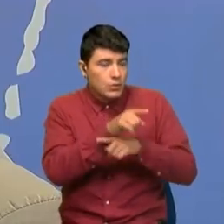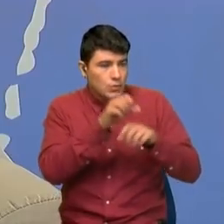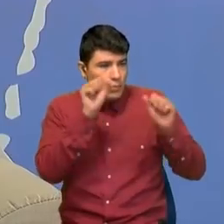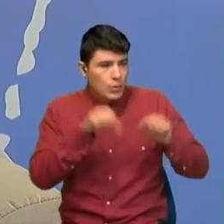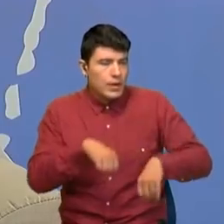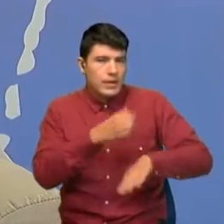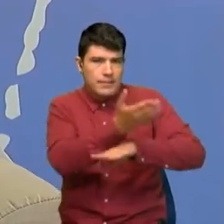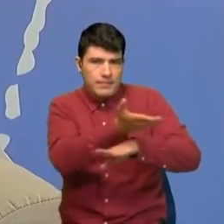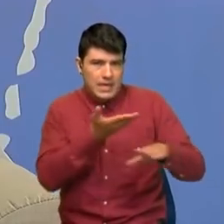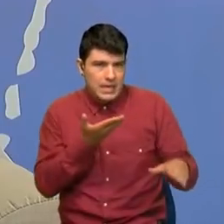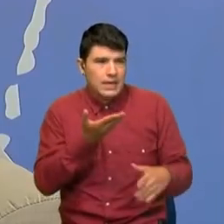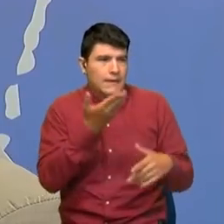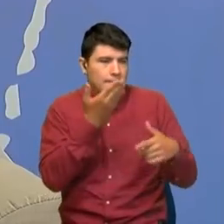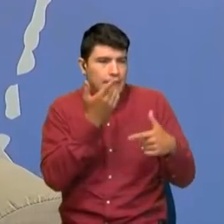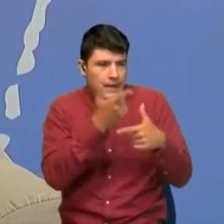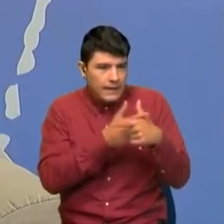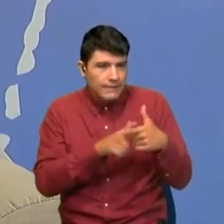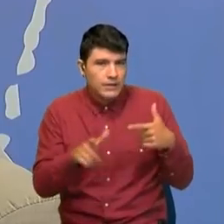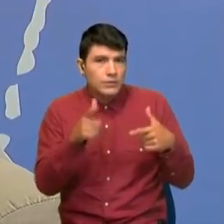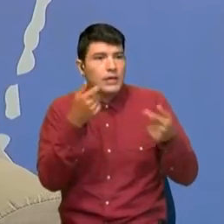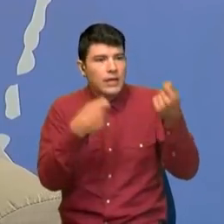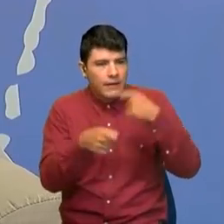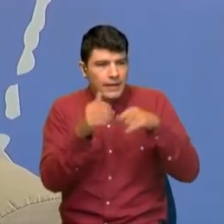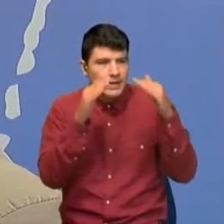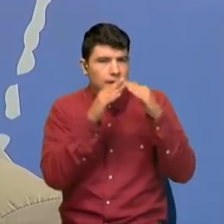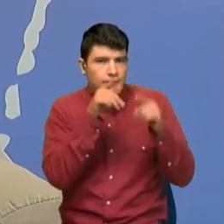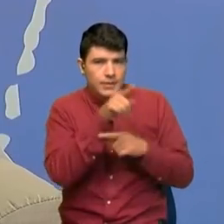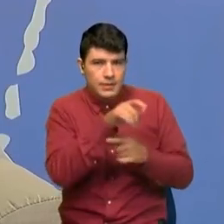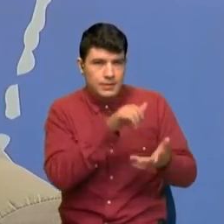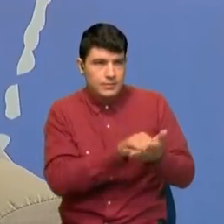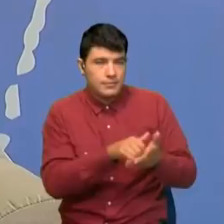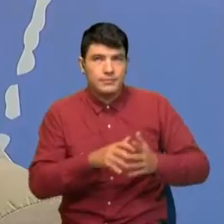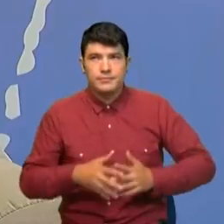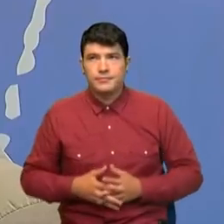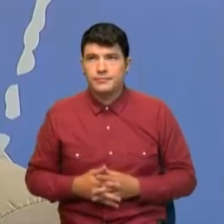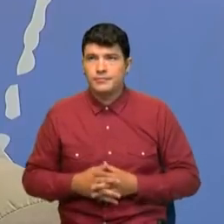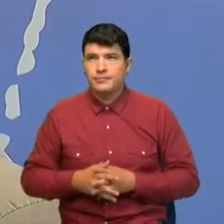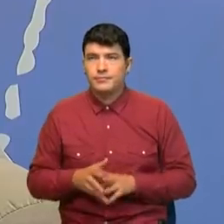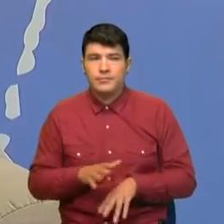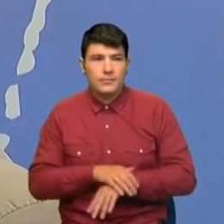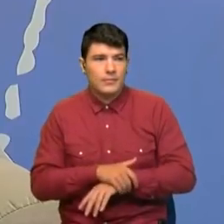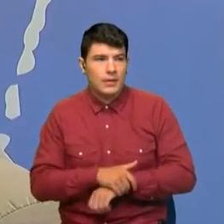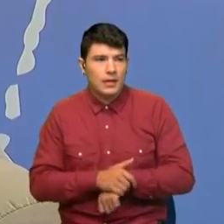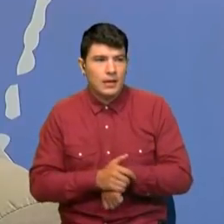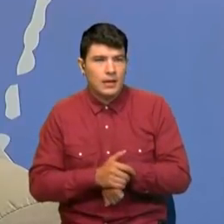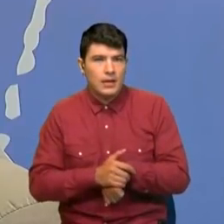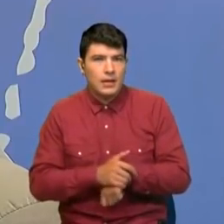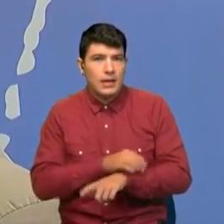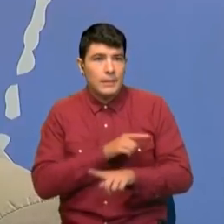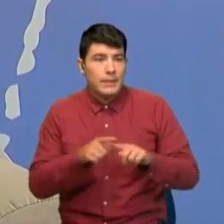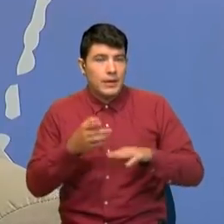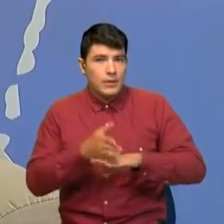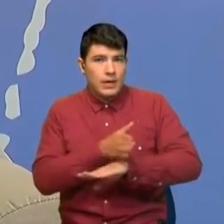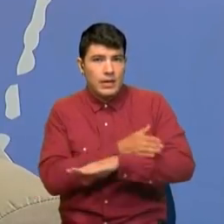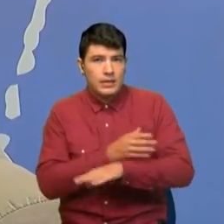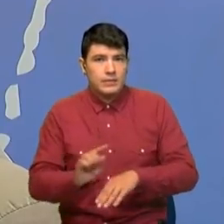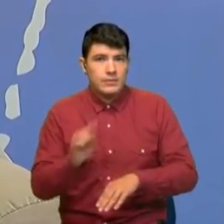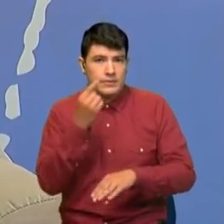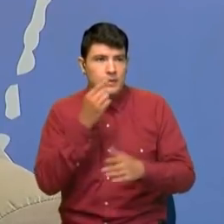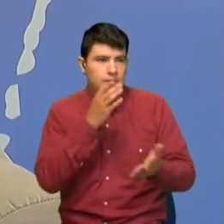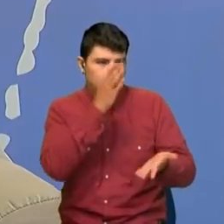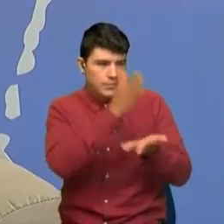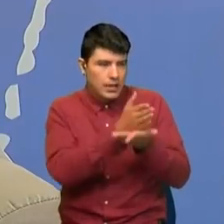como tal la partición y la venta como tal de este inmueble. Pero debes primero tramitar el proceso ante el juez de